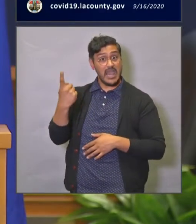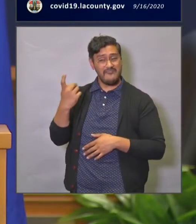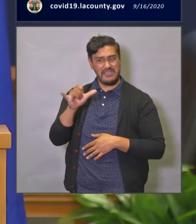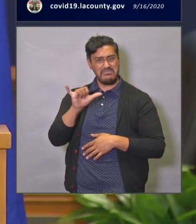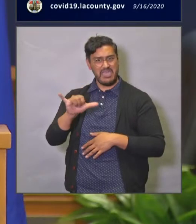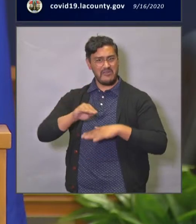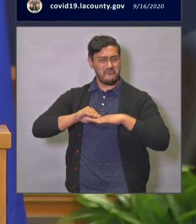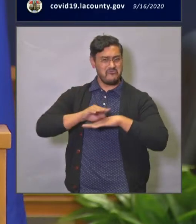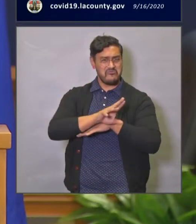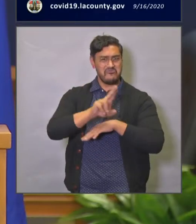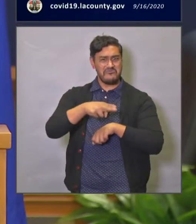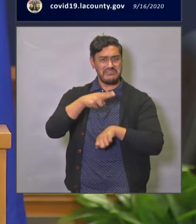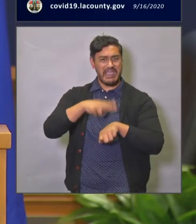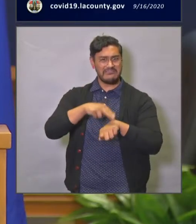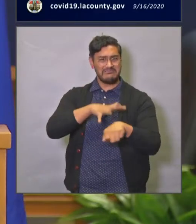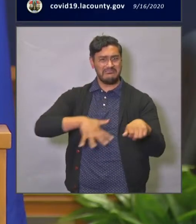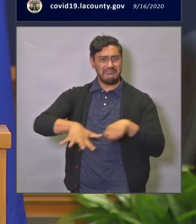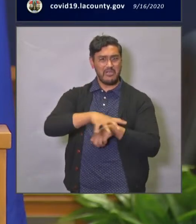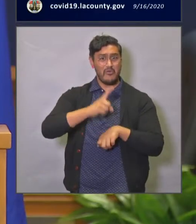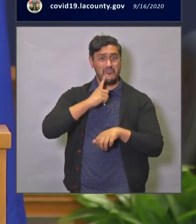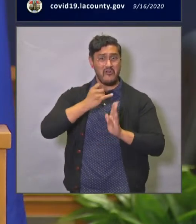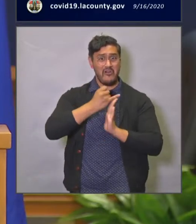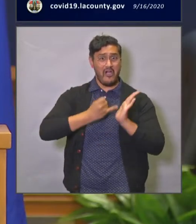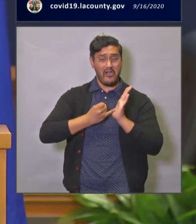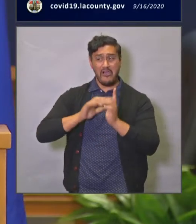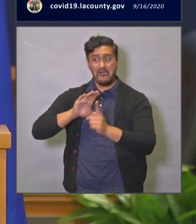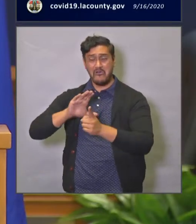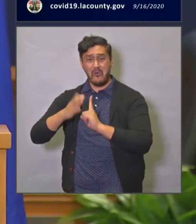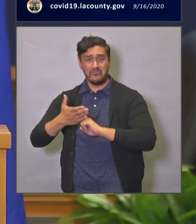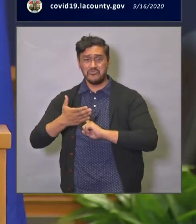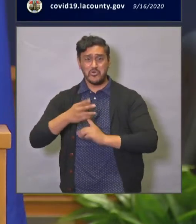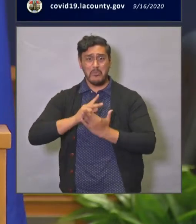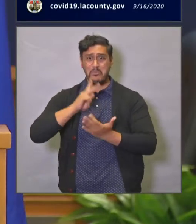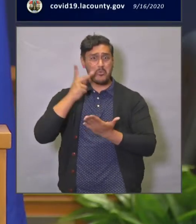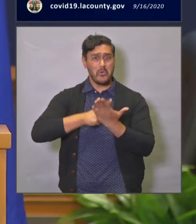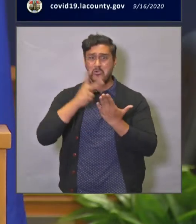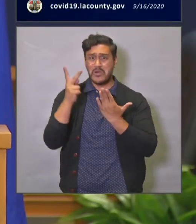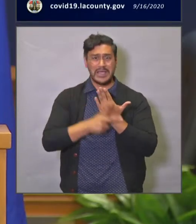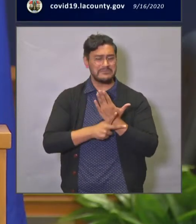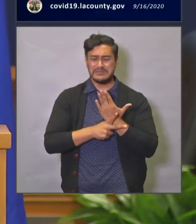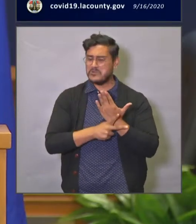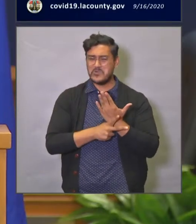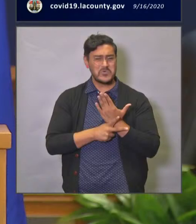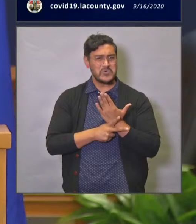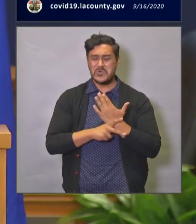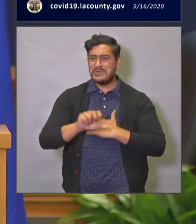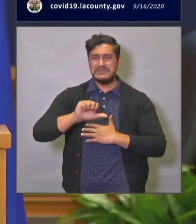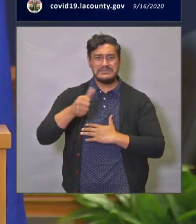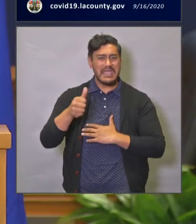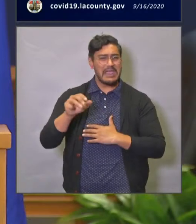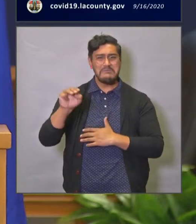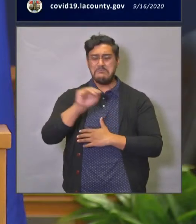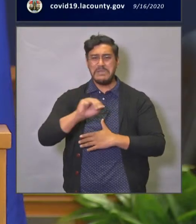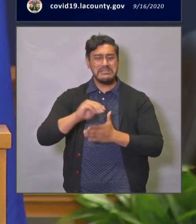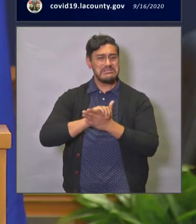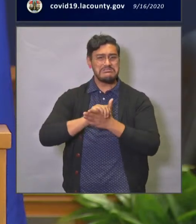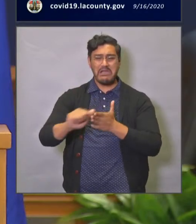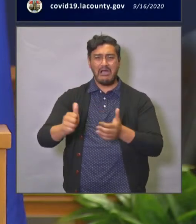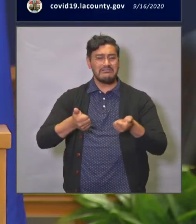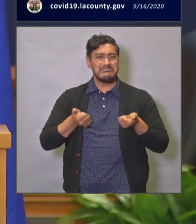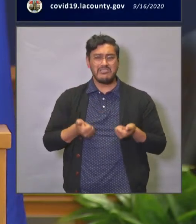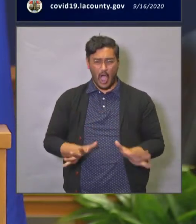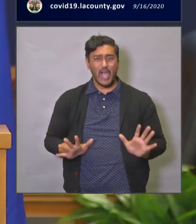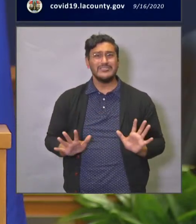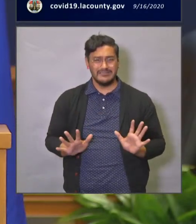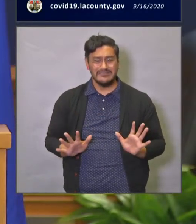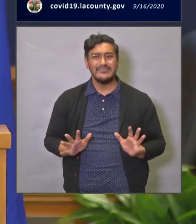nacional de la pandemia en programas del arte y cultura han sido más que $10 millones en pérdidas de ingreso.